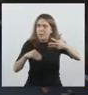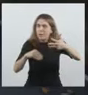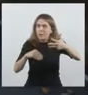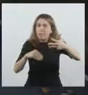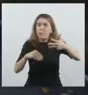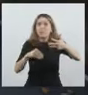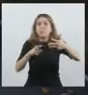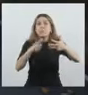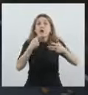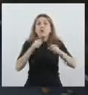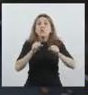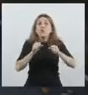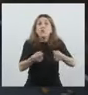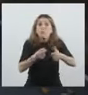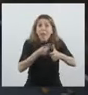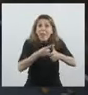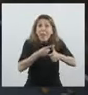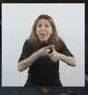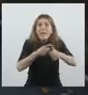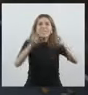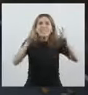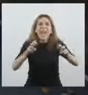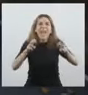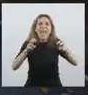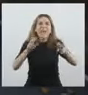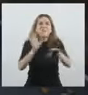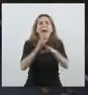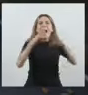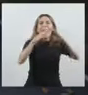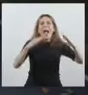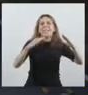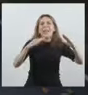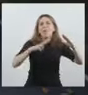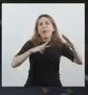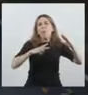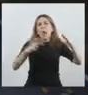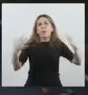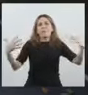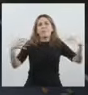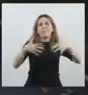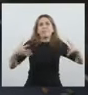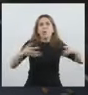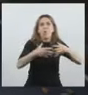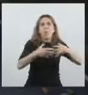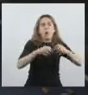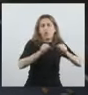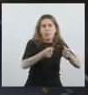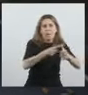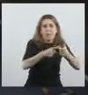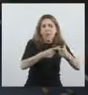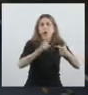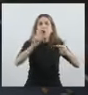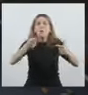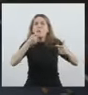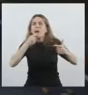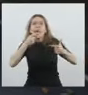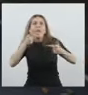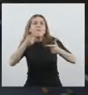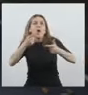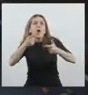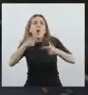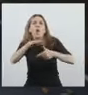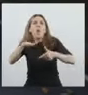Se suspenden actividades sociales en domicilios particulares. Se suspenden reuniones sociales en